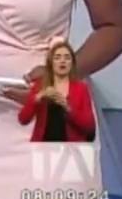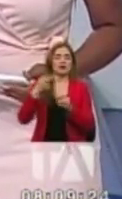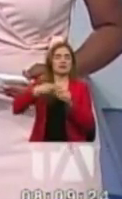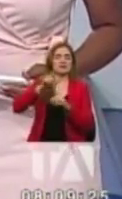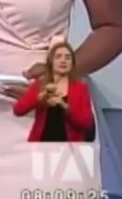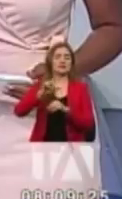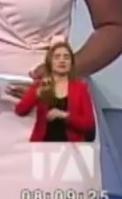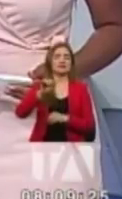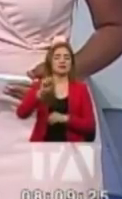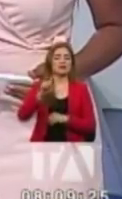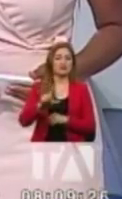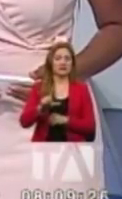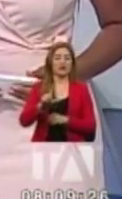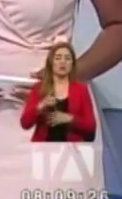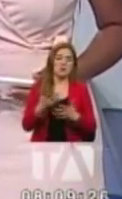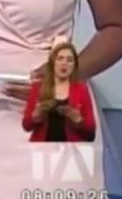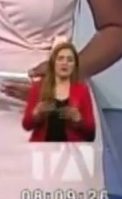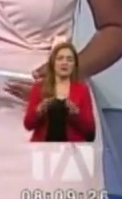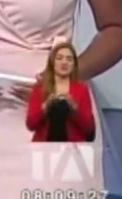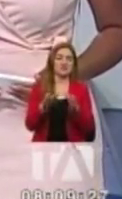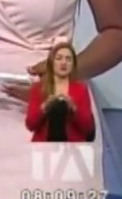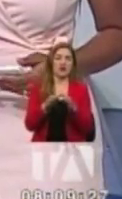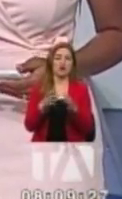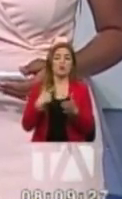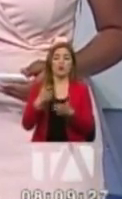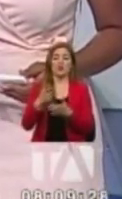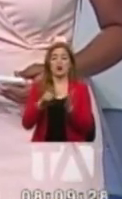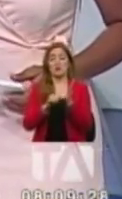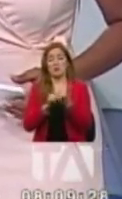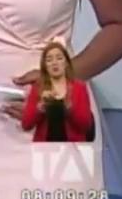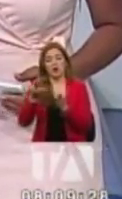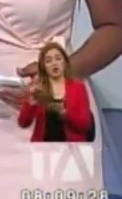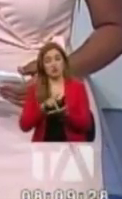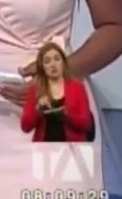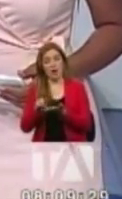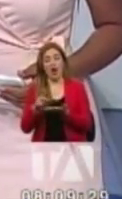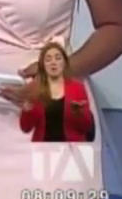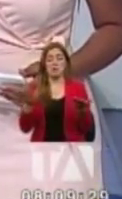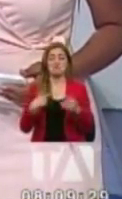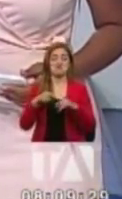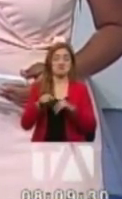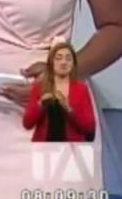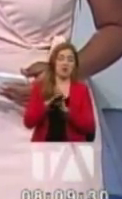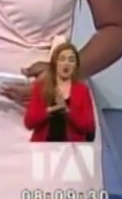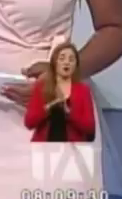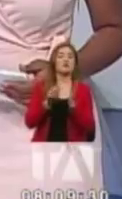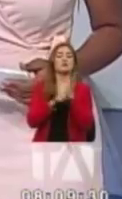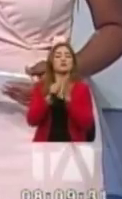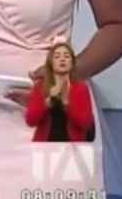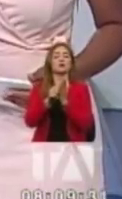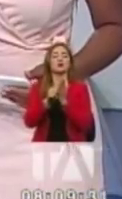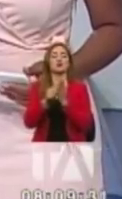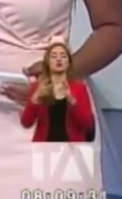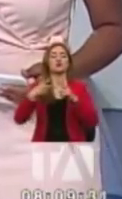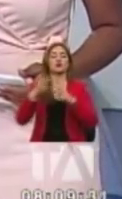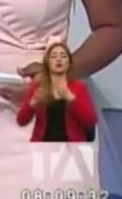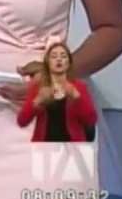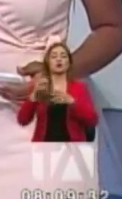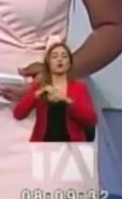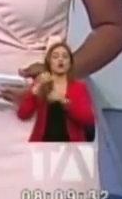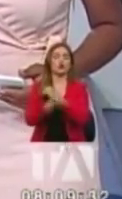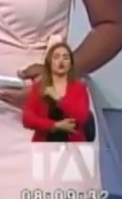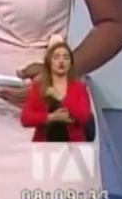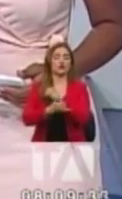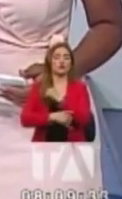del diesel industrial como la entrega de certificados de abonos tributarios así lo dijo el ministro de comercio exterior también de industrias